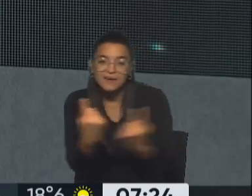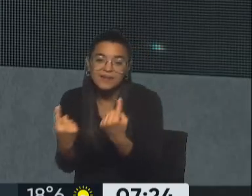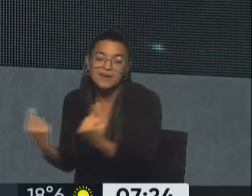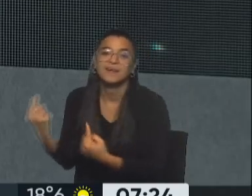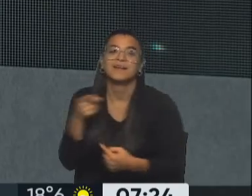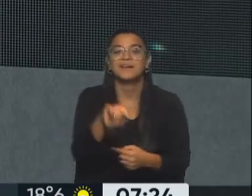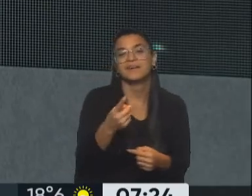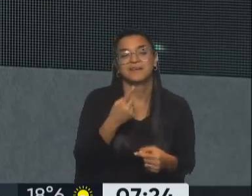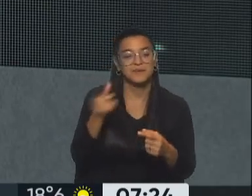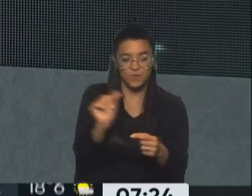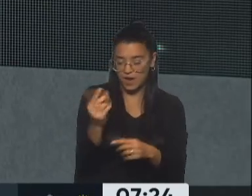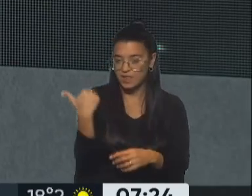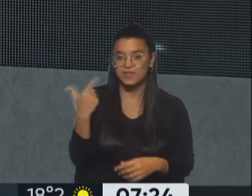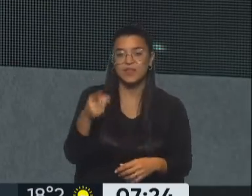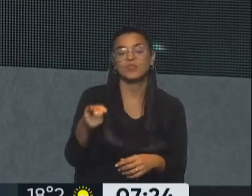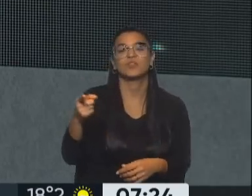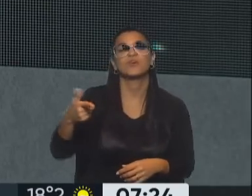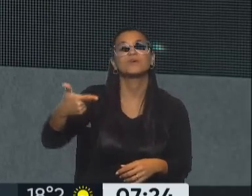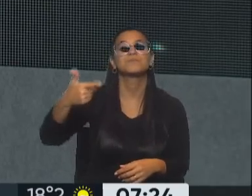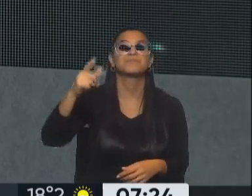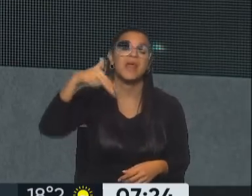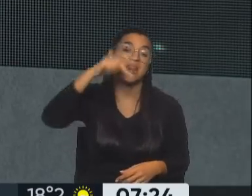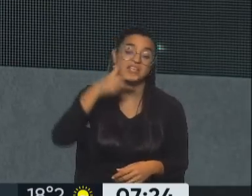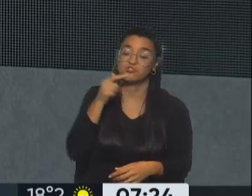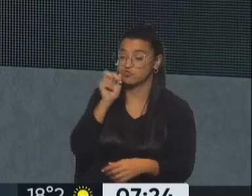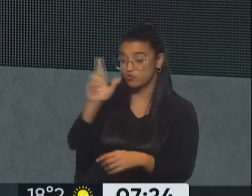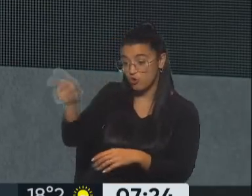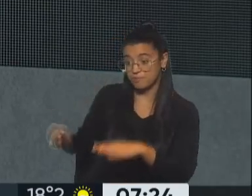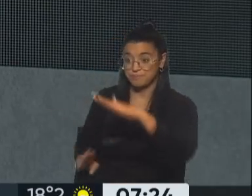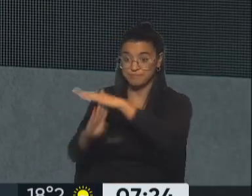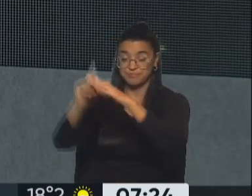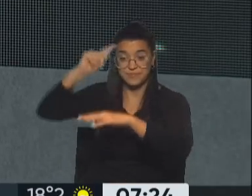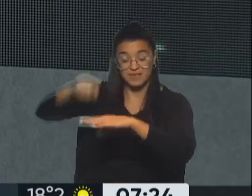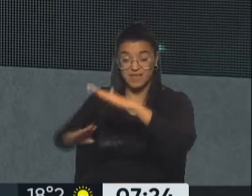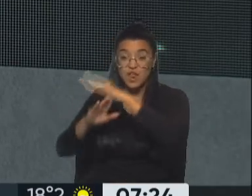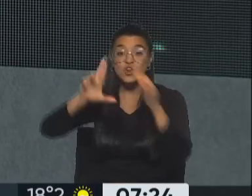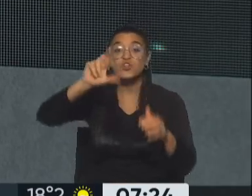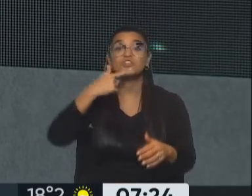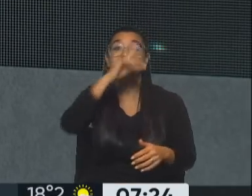Hueltilnec lo hablábamos hace un ratito con Néstor Espósito, en el caso de Hueltilnec, uno de los integrantes del máximo tribunal, Rosenkrantz, había